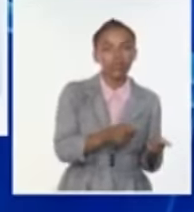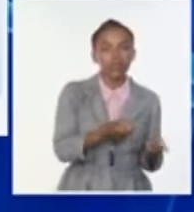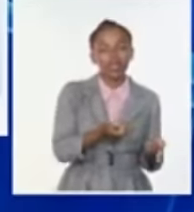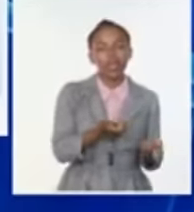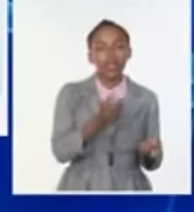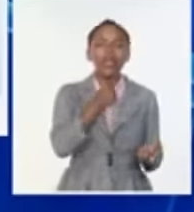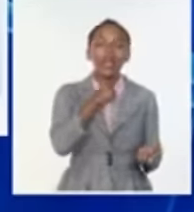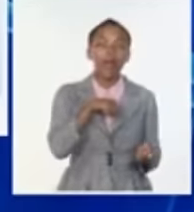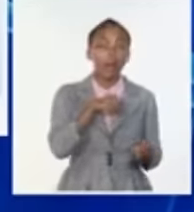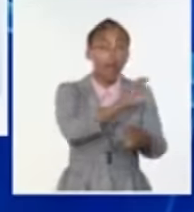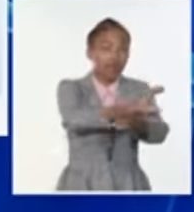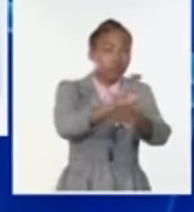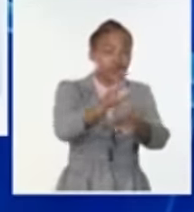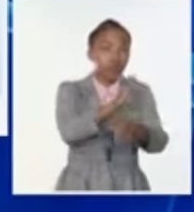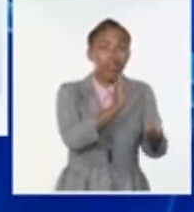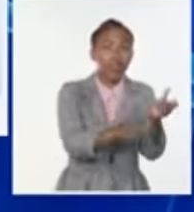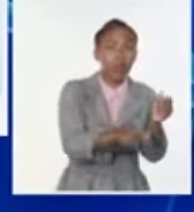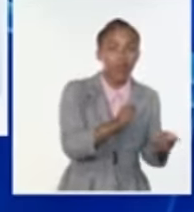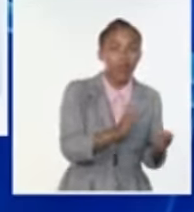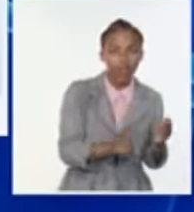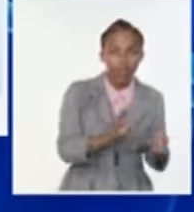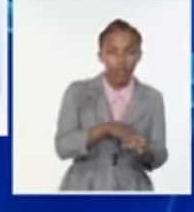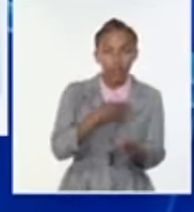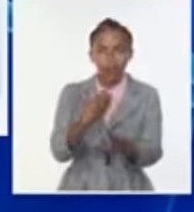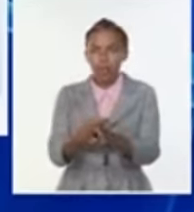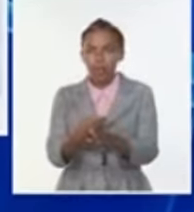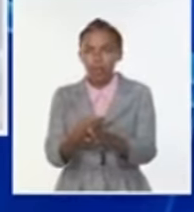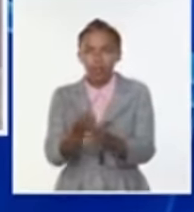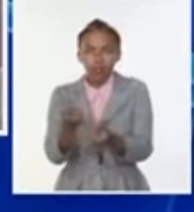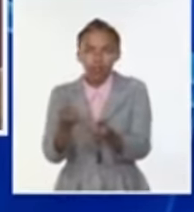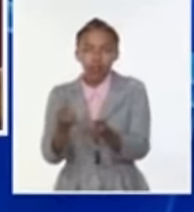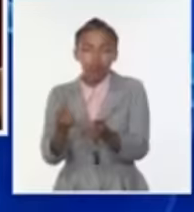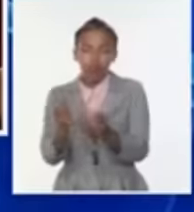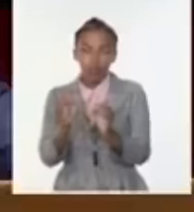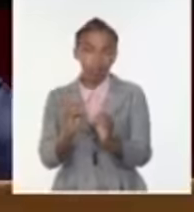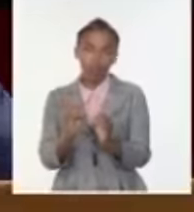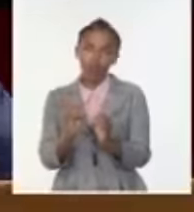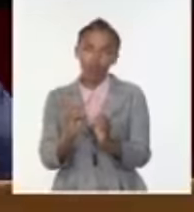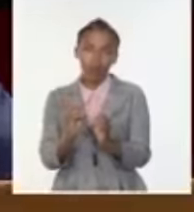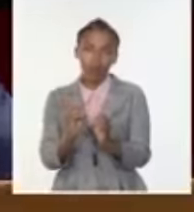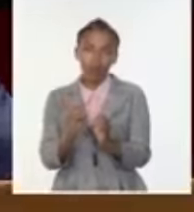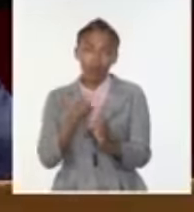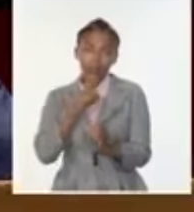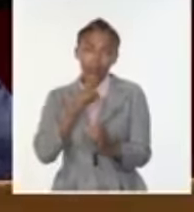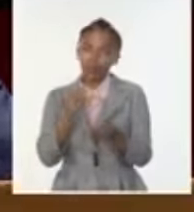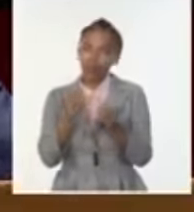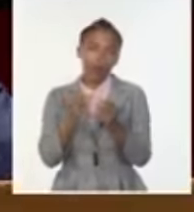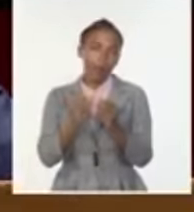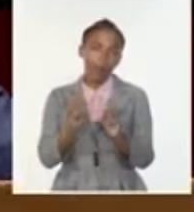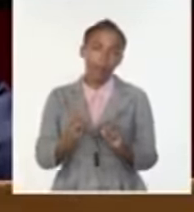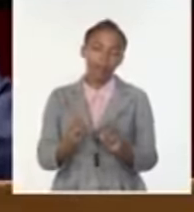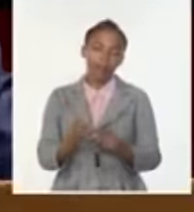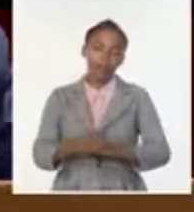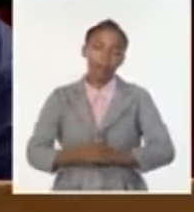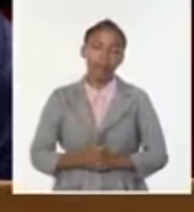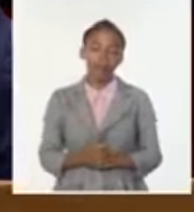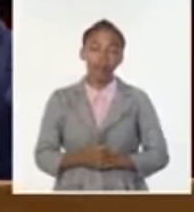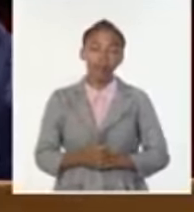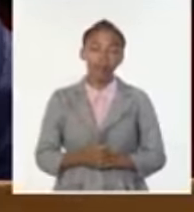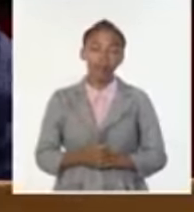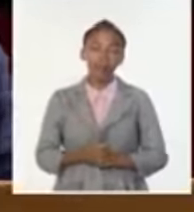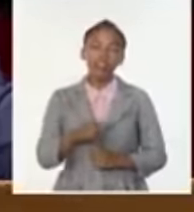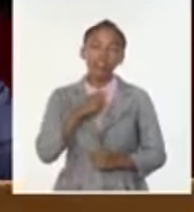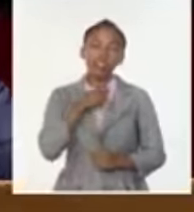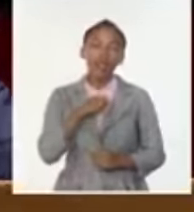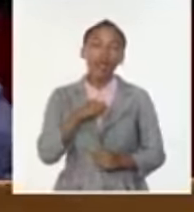contenedores? Y al final, ¿qué se hizo? El resultado de esas ventas, ¿dónde está el impuesto que usted pagó? Es unos